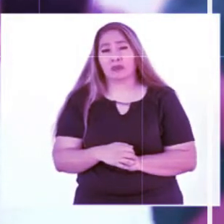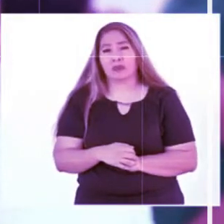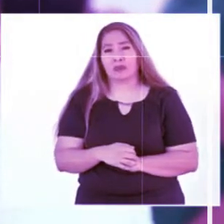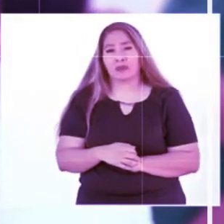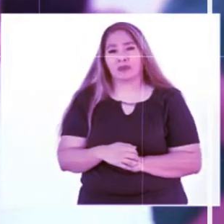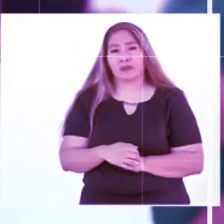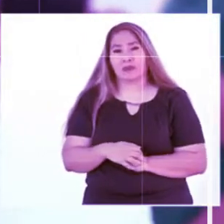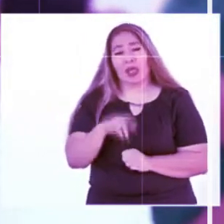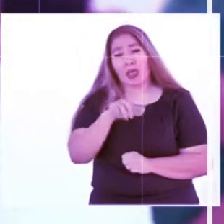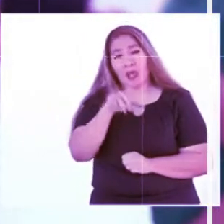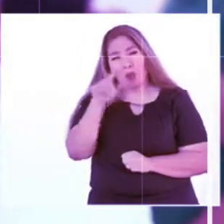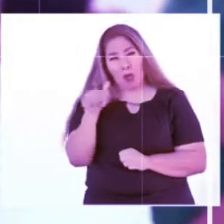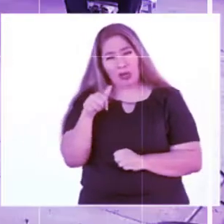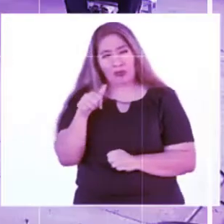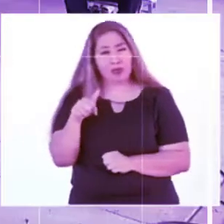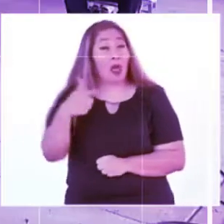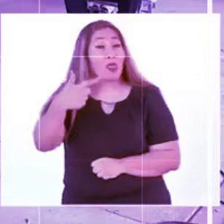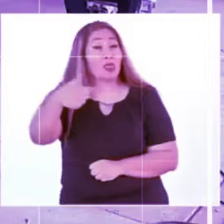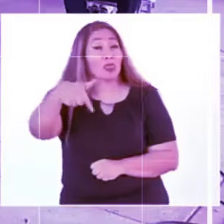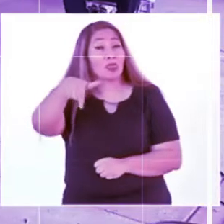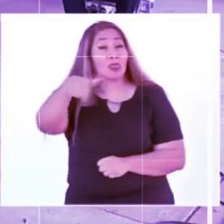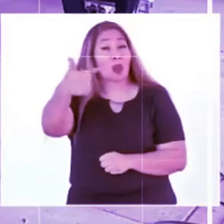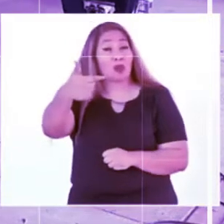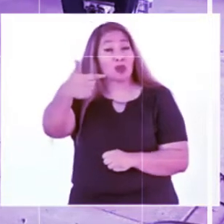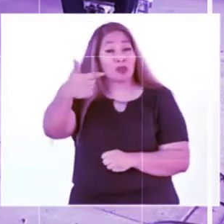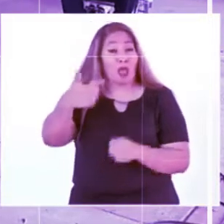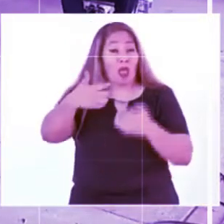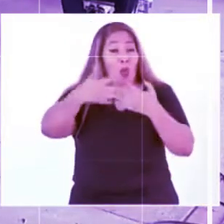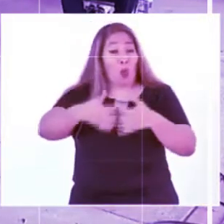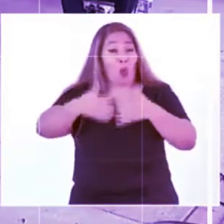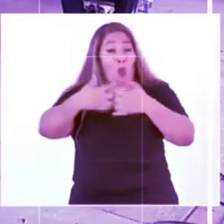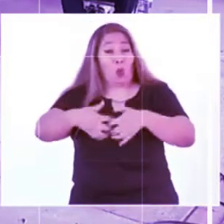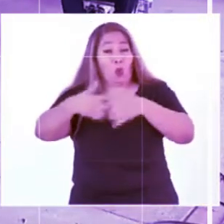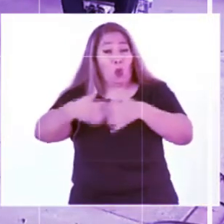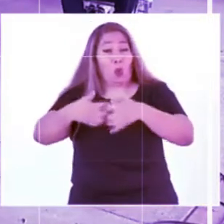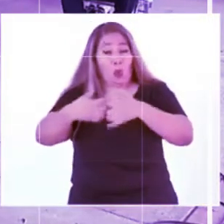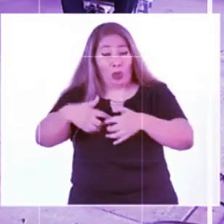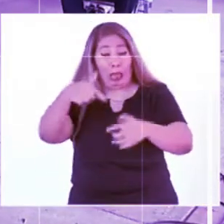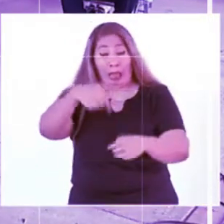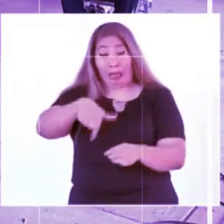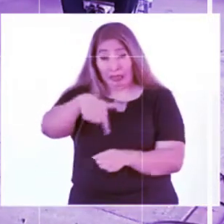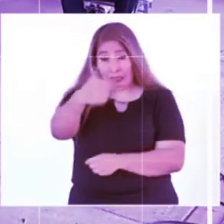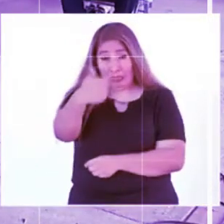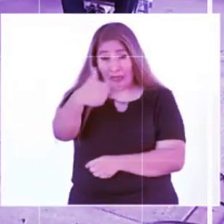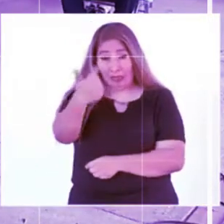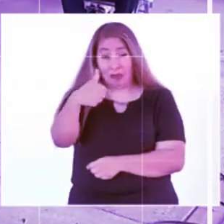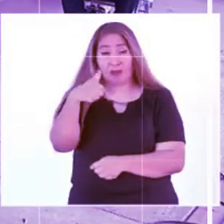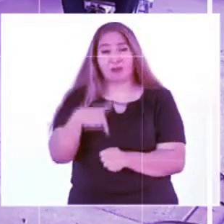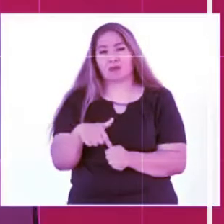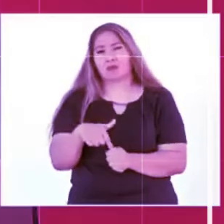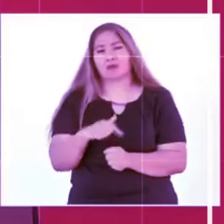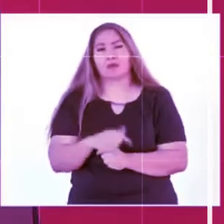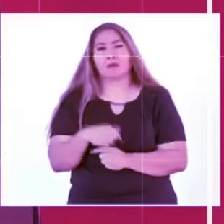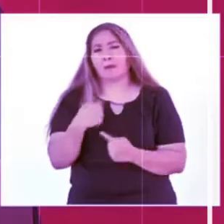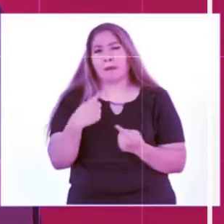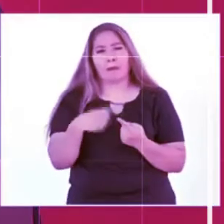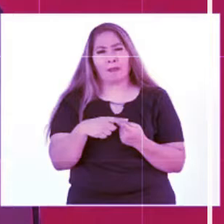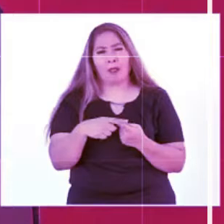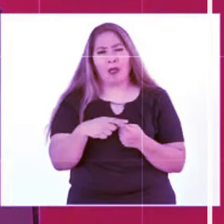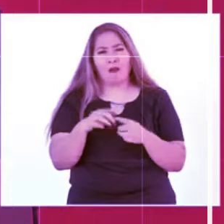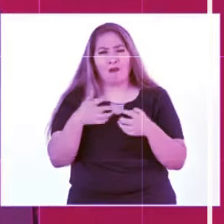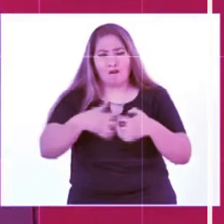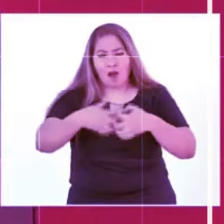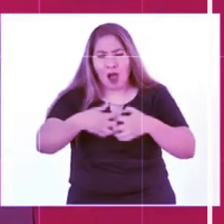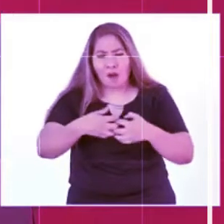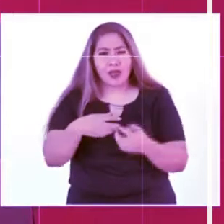existían 12 industrias importantes, entre las que se contaban una fábrica